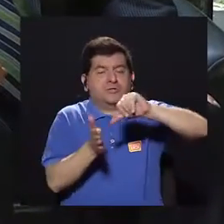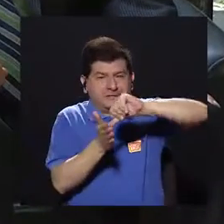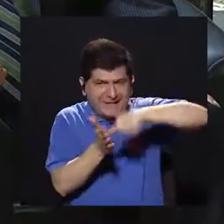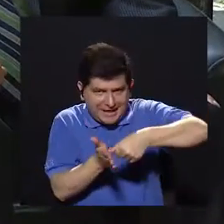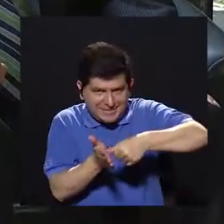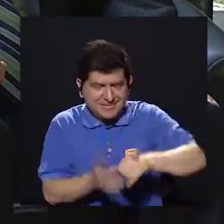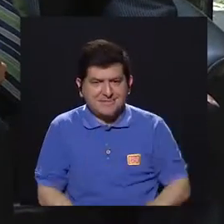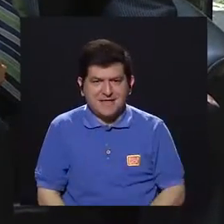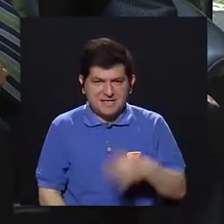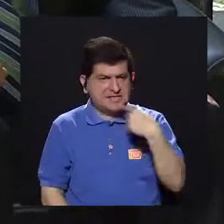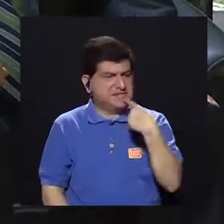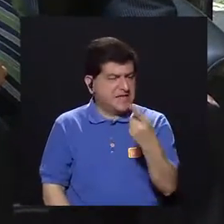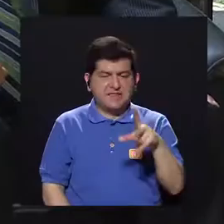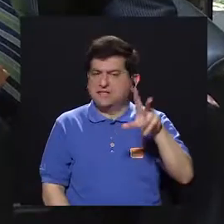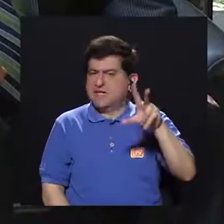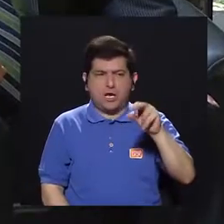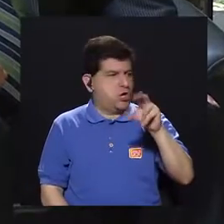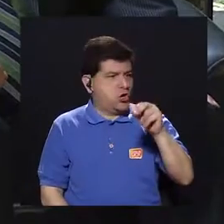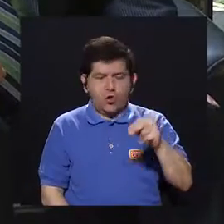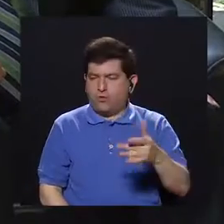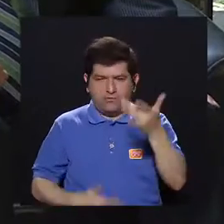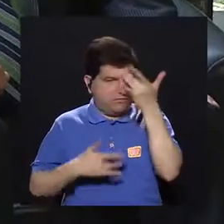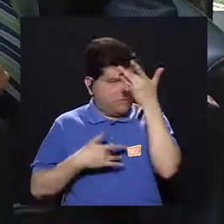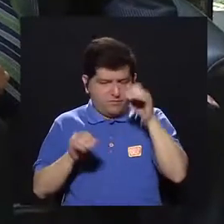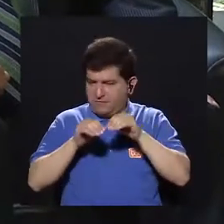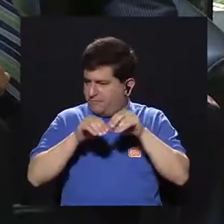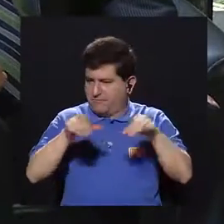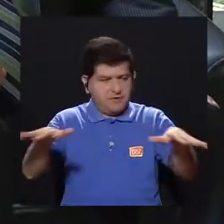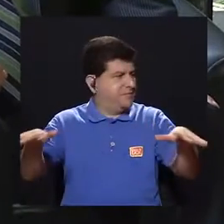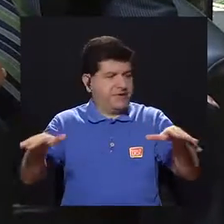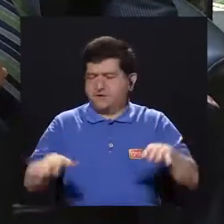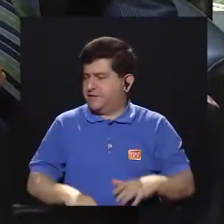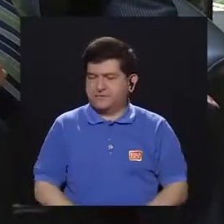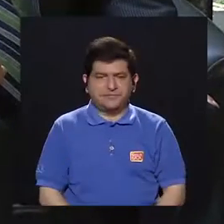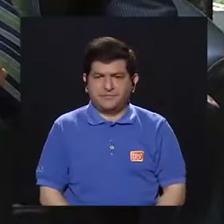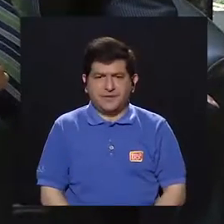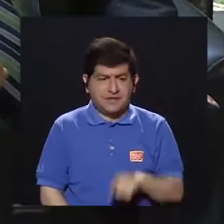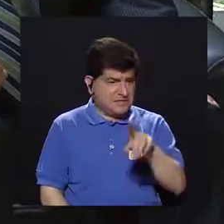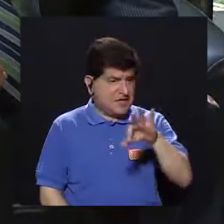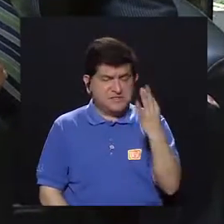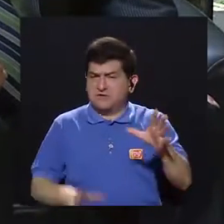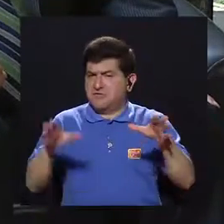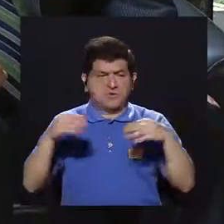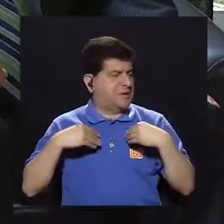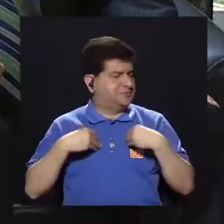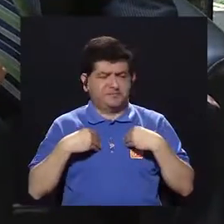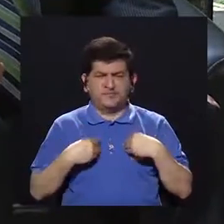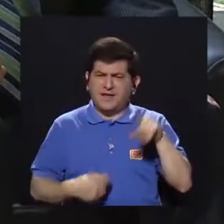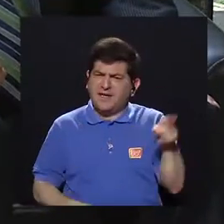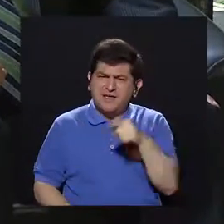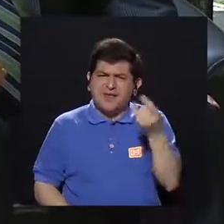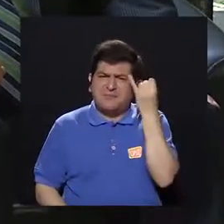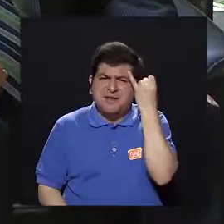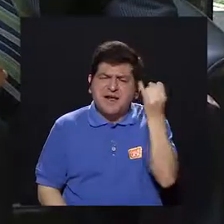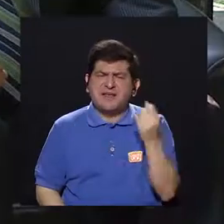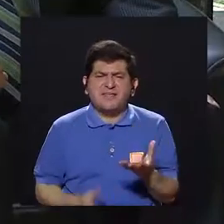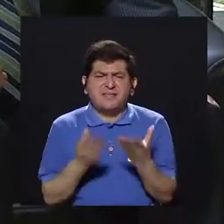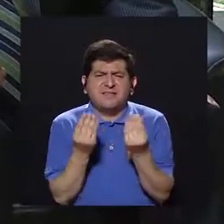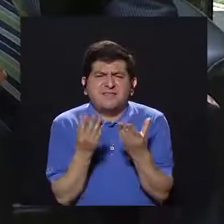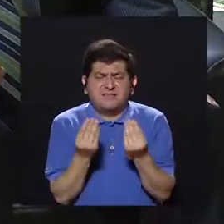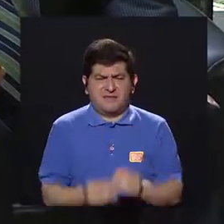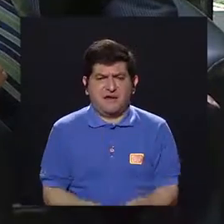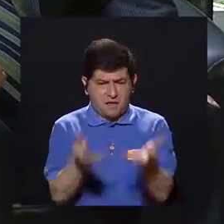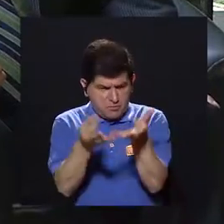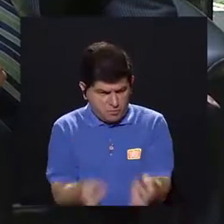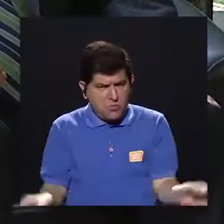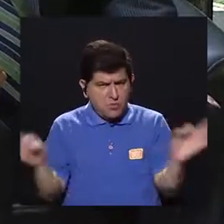lo recalquemos. Se considera que no es contagiosa, la enfermedad no se adquiere de esa forma y debemos de quitarnos ese temor porque